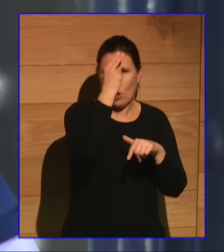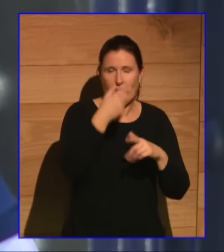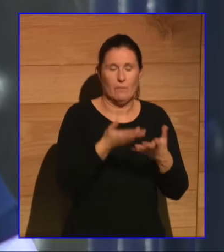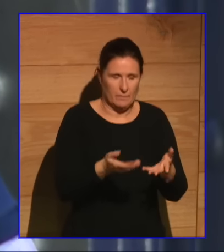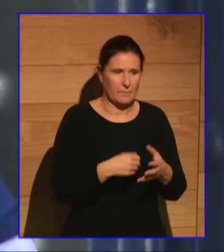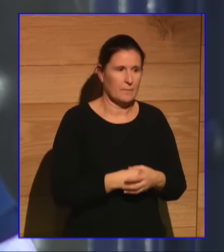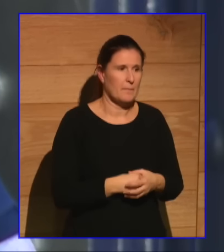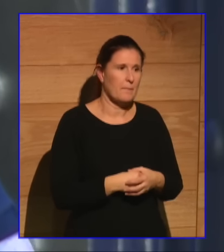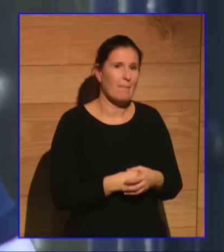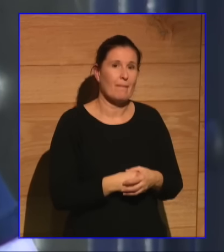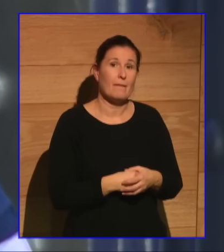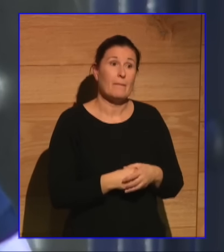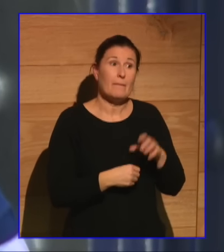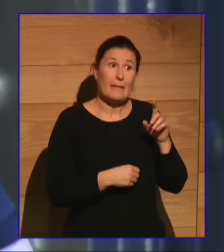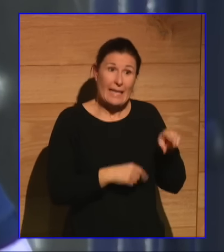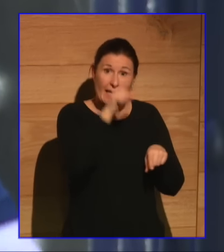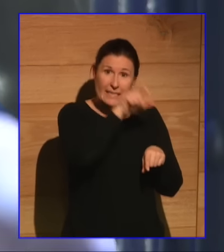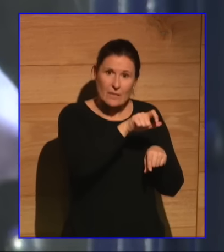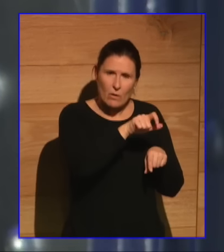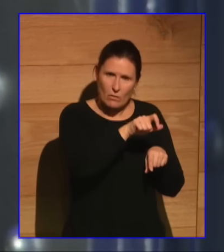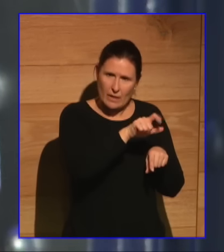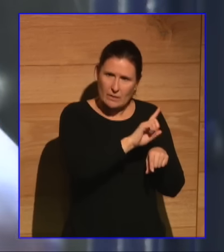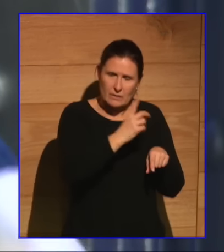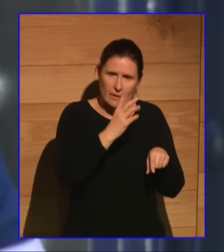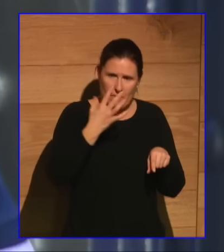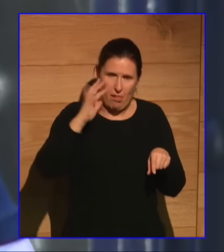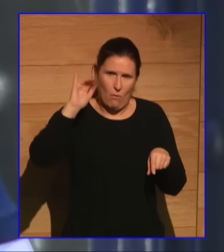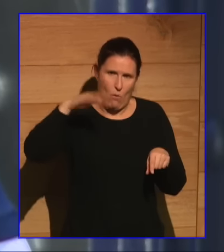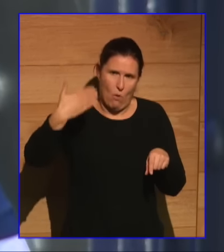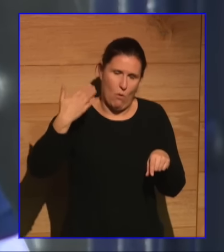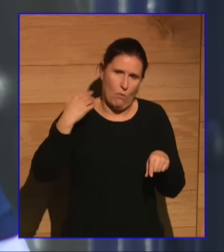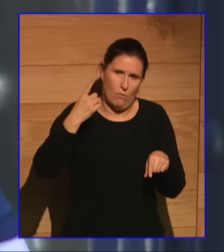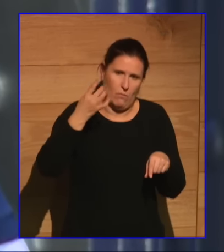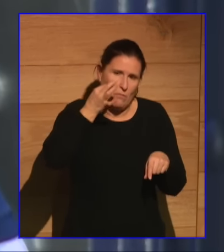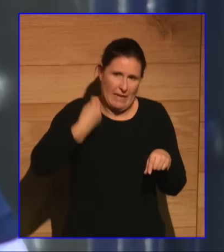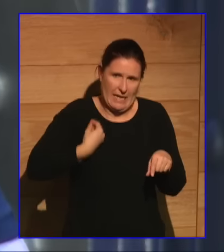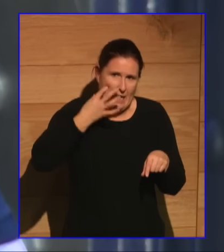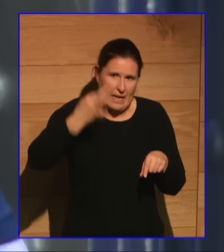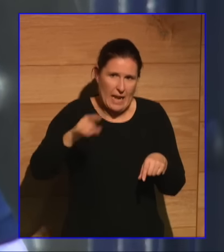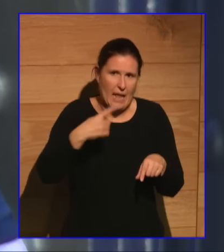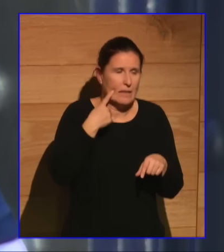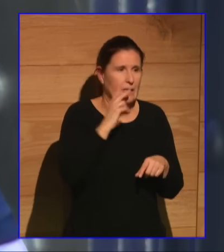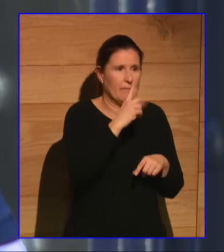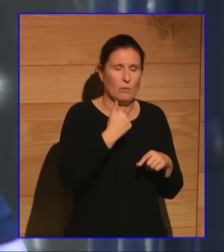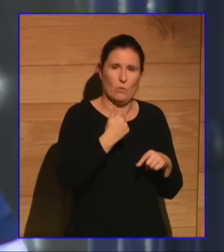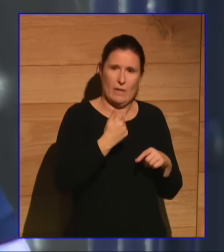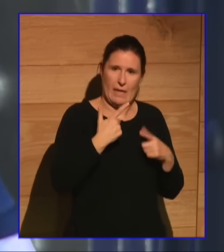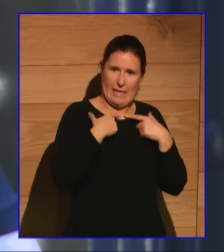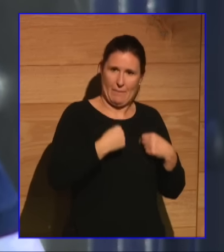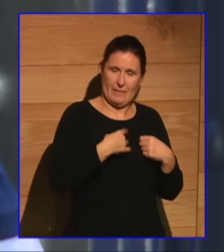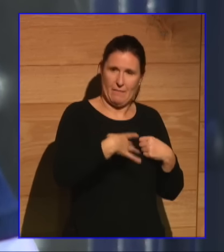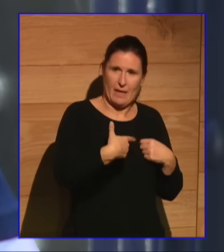Vale. Bueno, pues ese señor existió de verdad. De hecho, le vemos al final de la película con su camisa blanca y sus gafitas de hombre de los